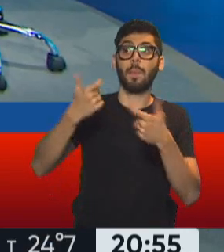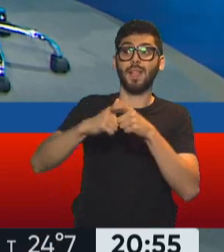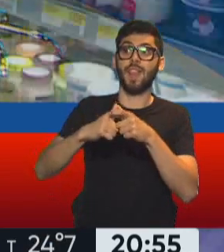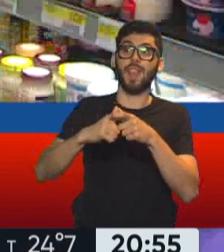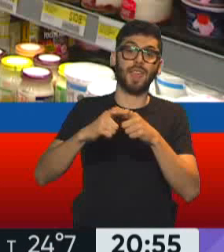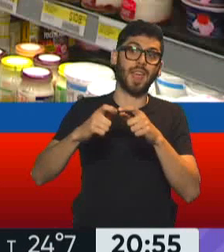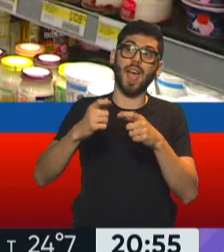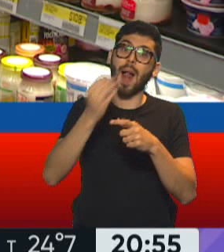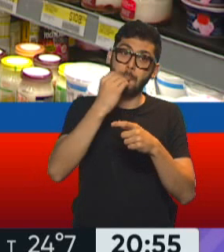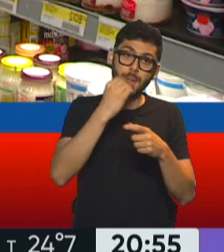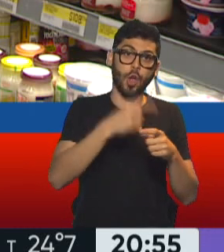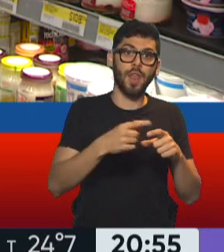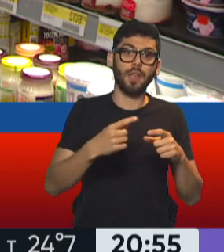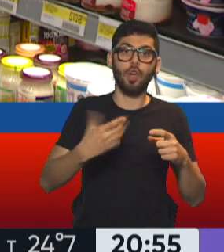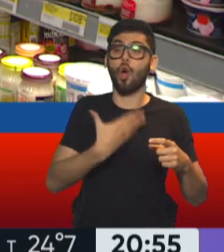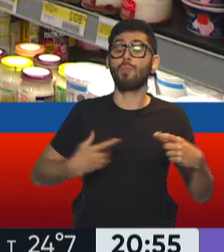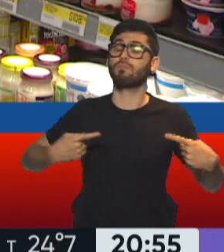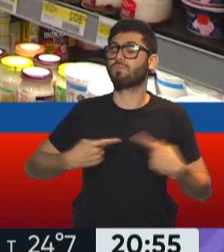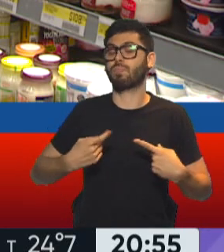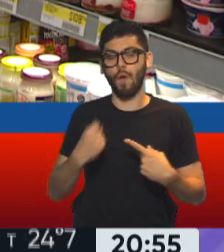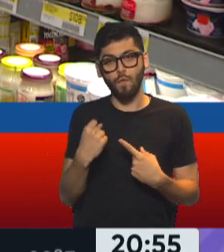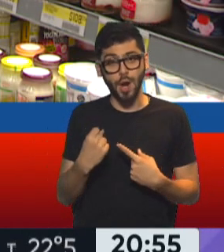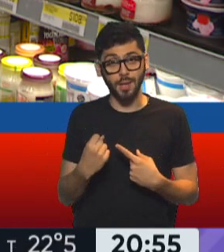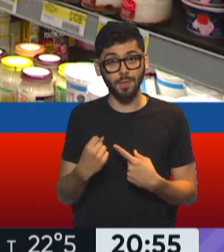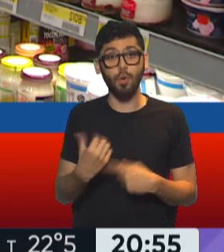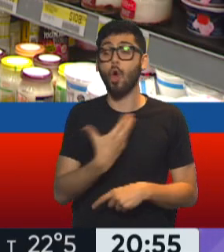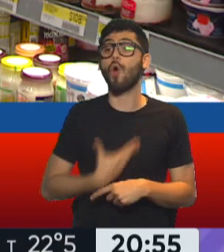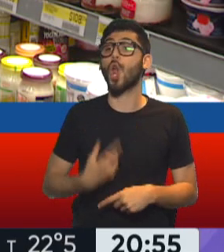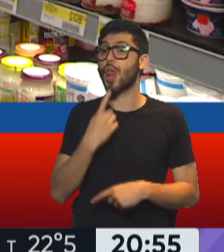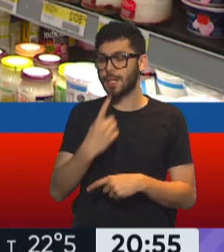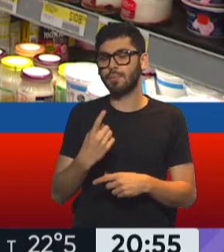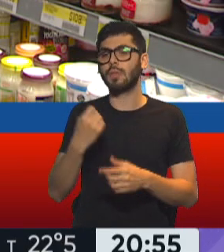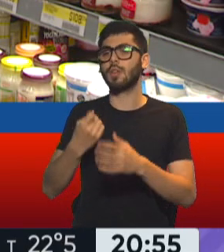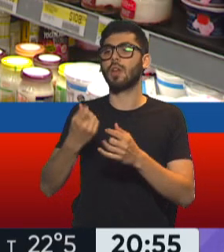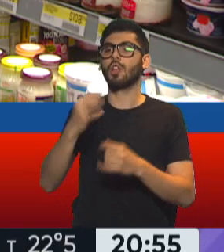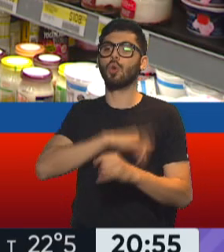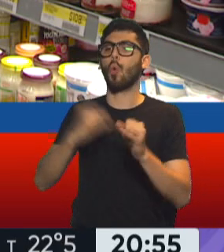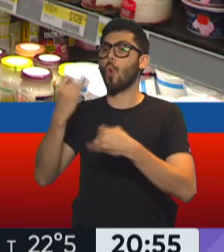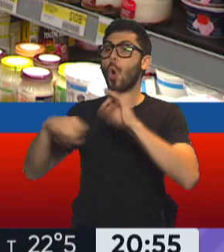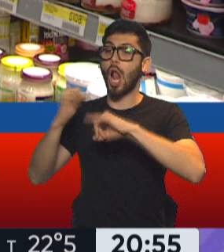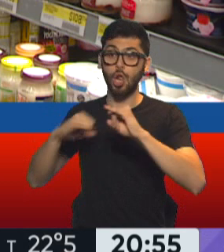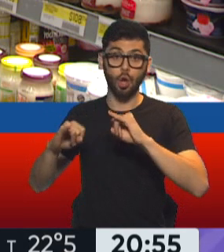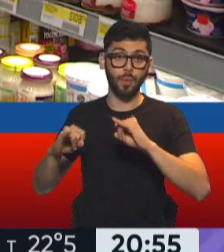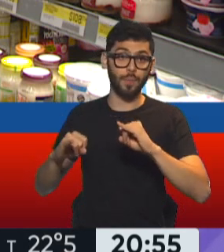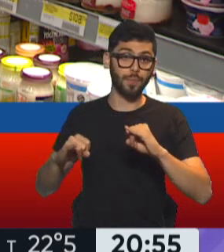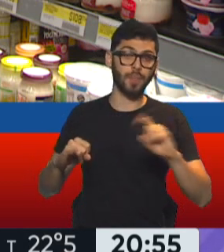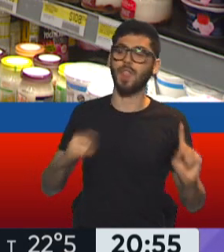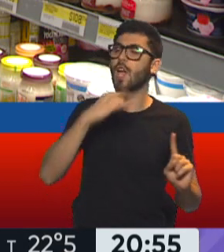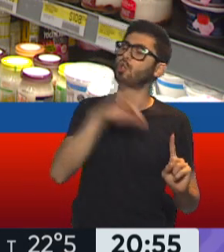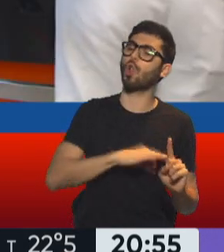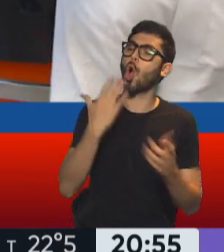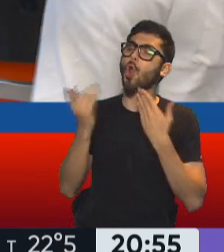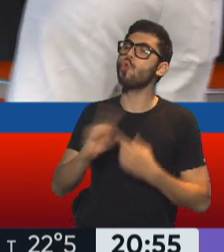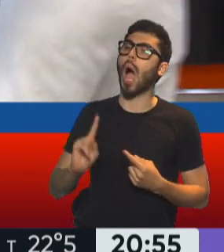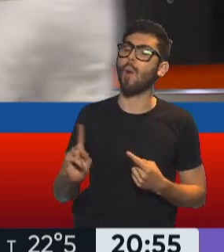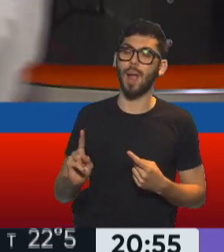una política dura de enfrentamiento con el gobierno. Es decir, cuando el gobierno dice, bueno, vamos a reabrir paritarias, ellos quieren eliminar la discusión salarial y